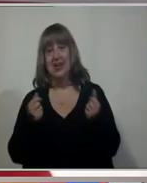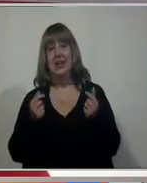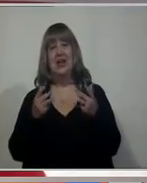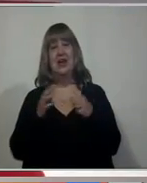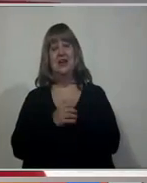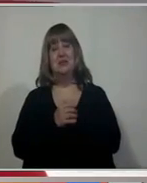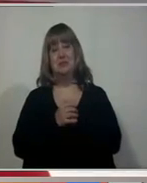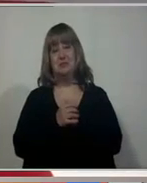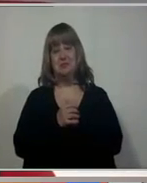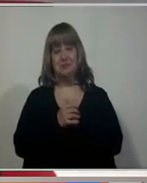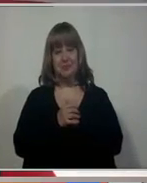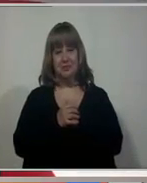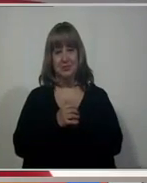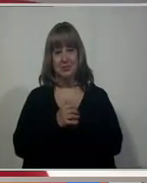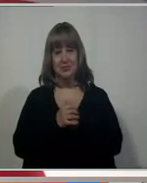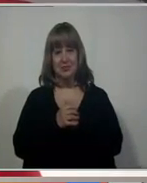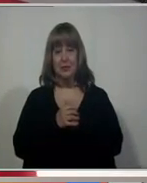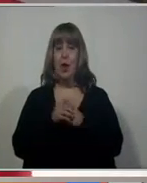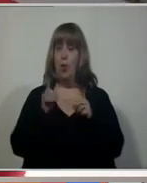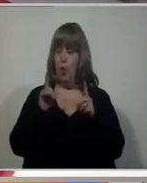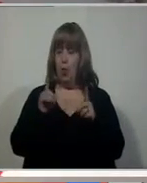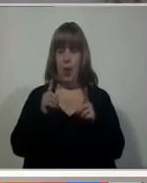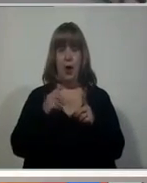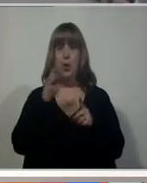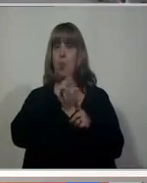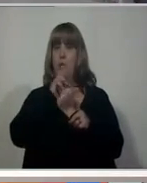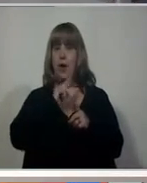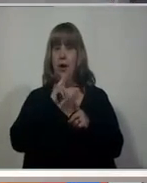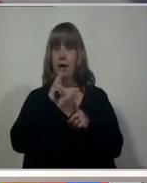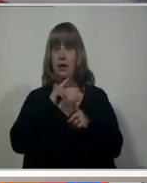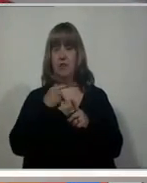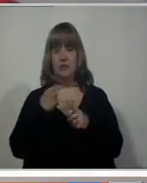tampoco es una mujer muy enérgica américa voy a verla revea con estas medallas